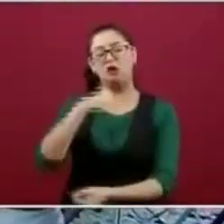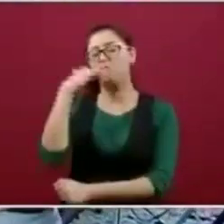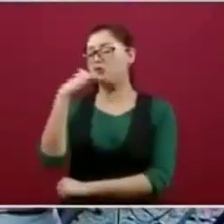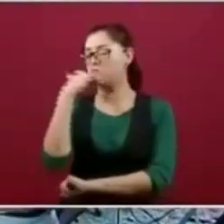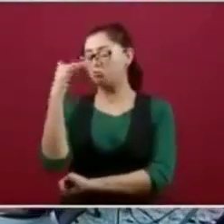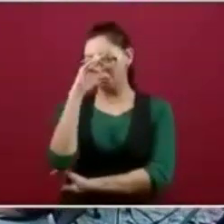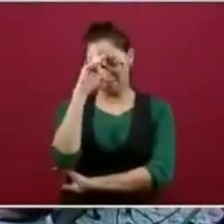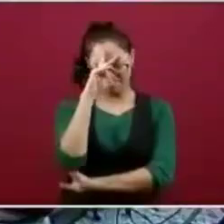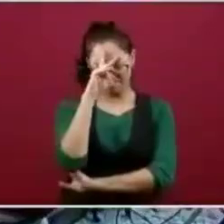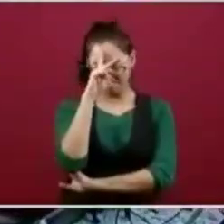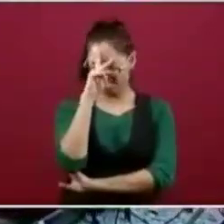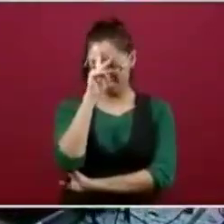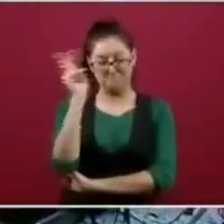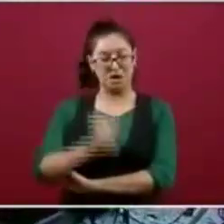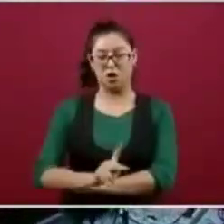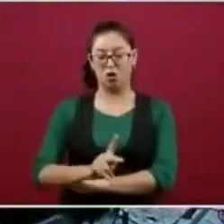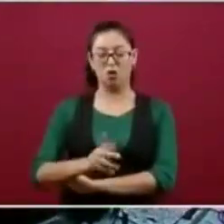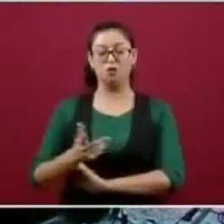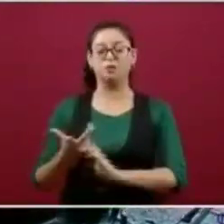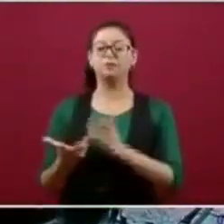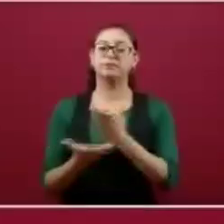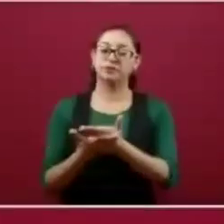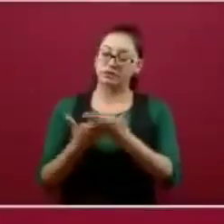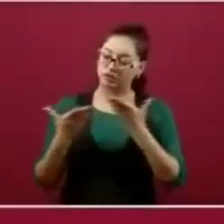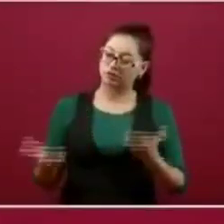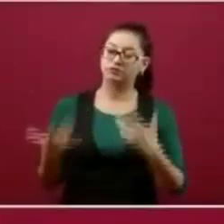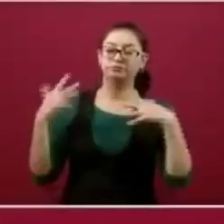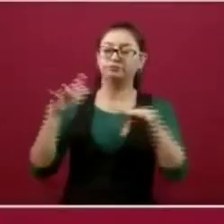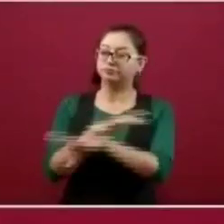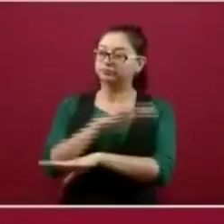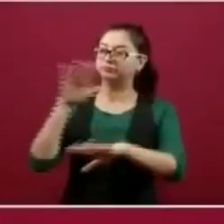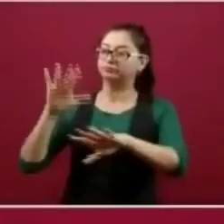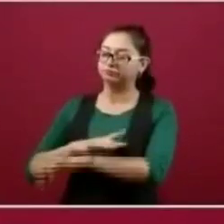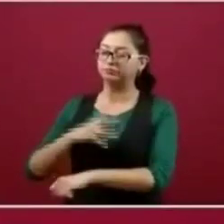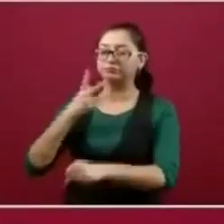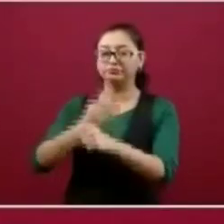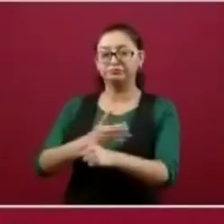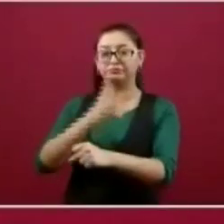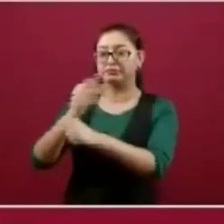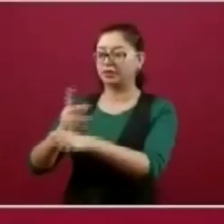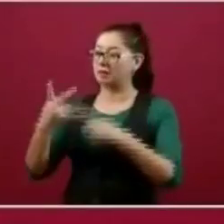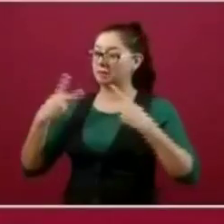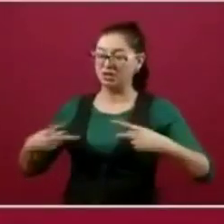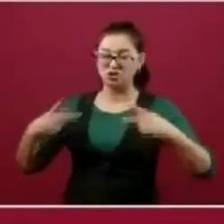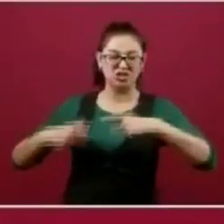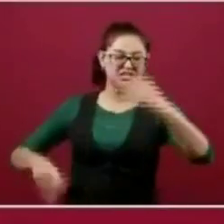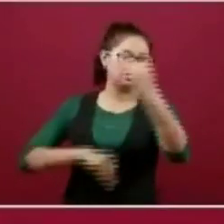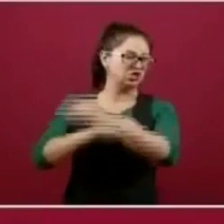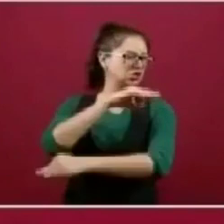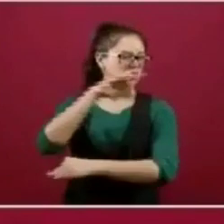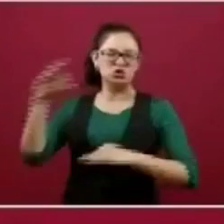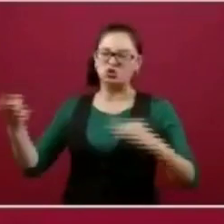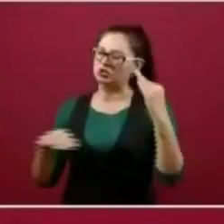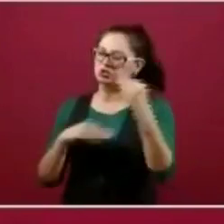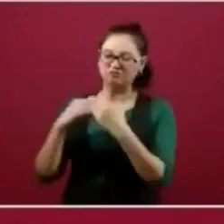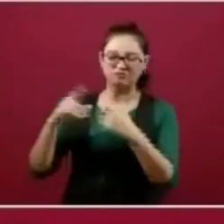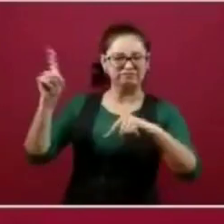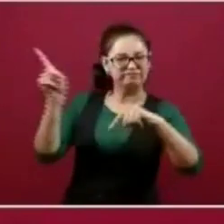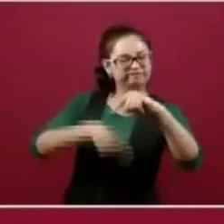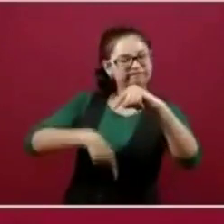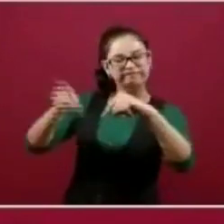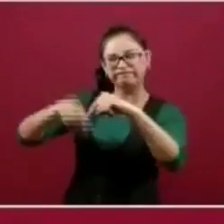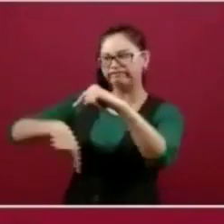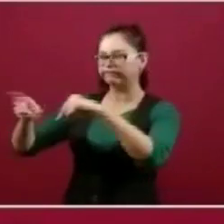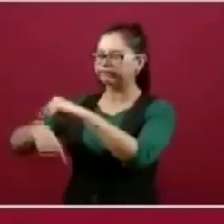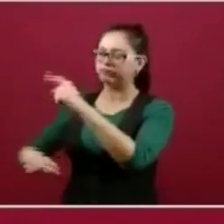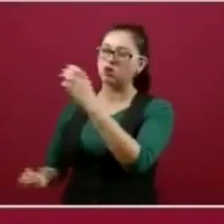corrupción. Estamos renovando prácticamente a todo el personal. Y desde